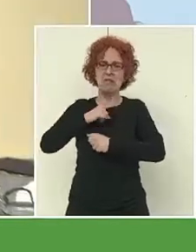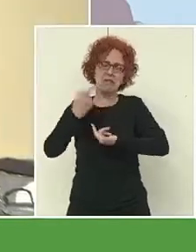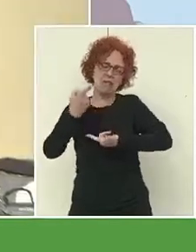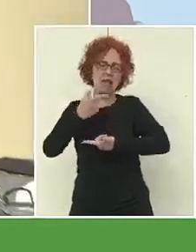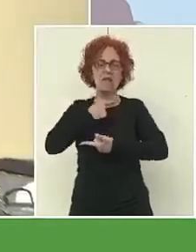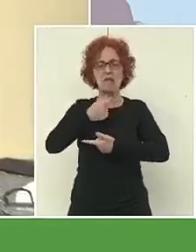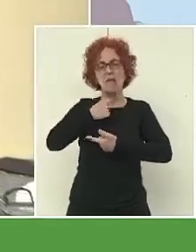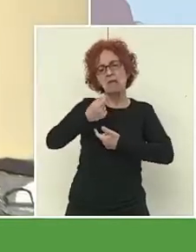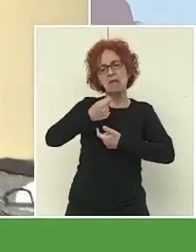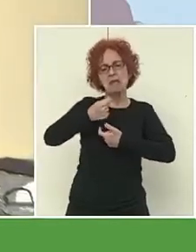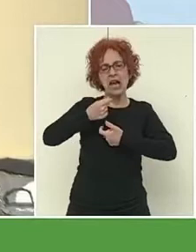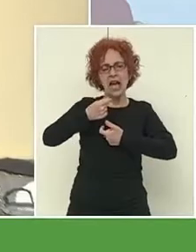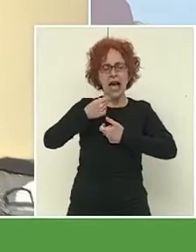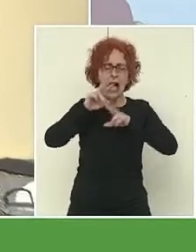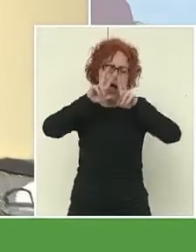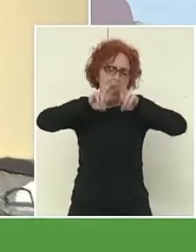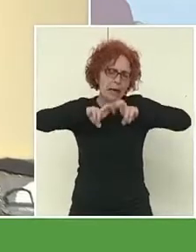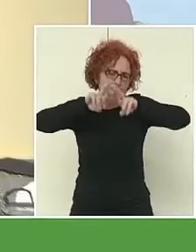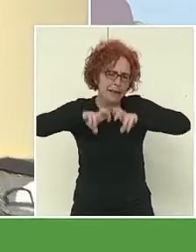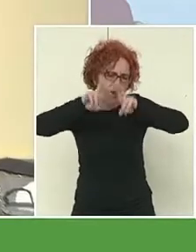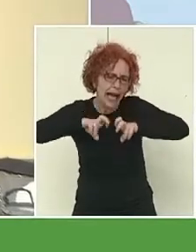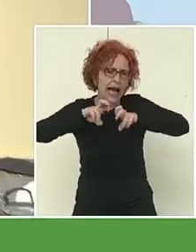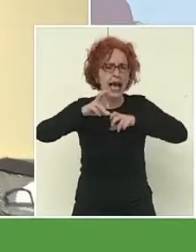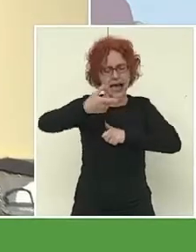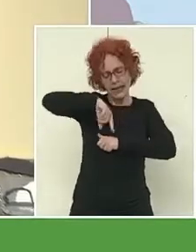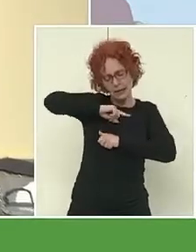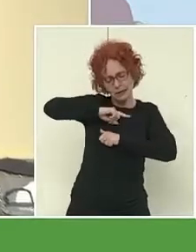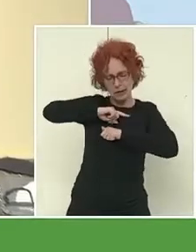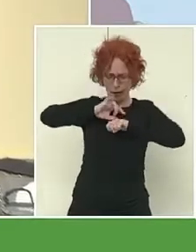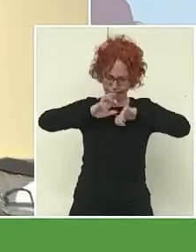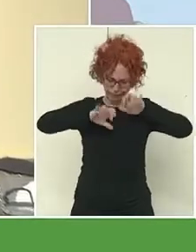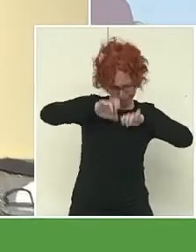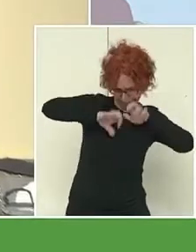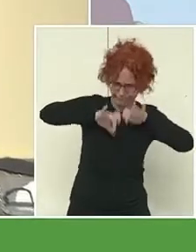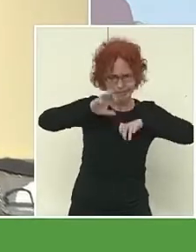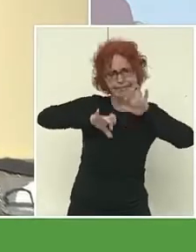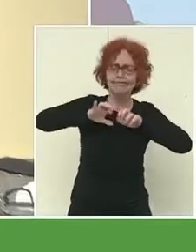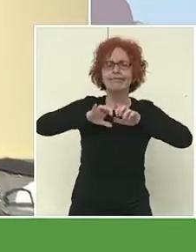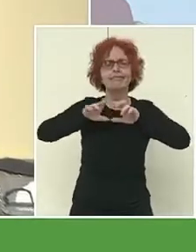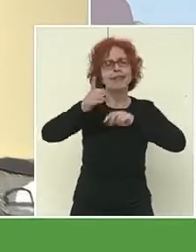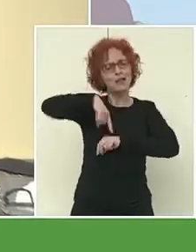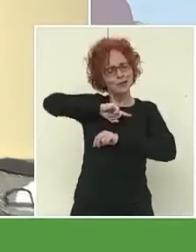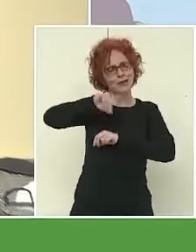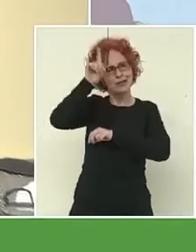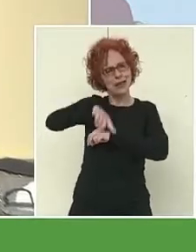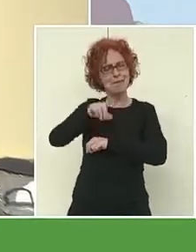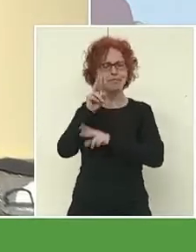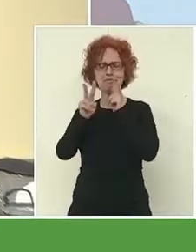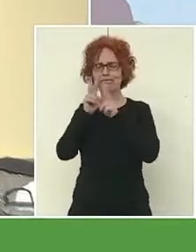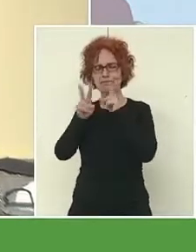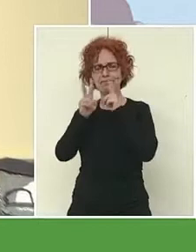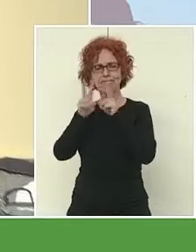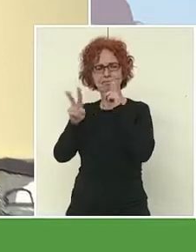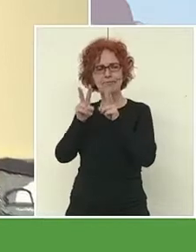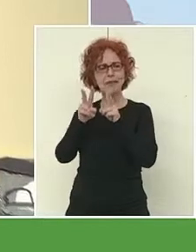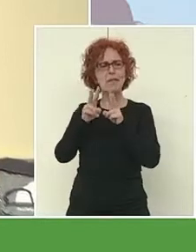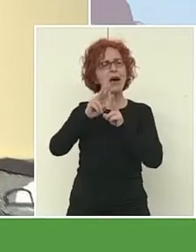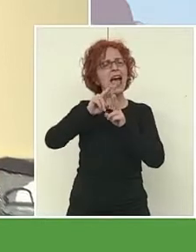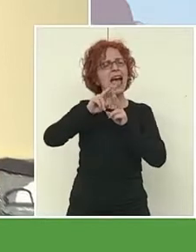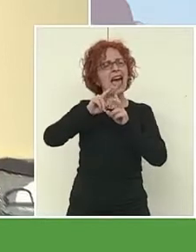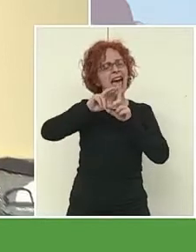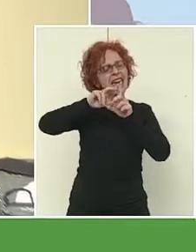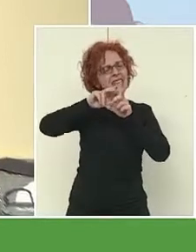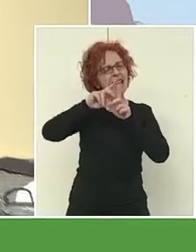¿no? Y que cacharreamos con equipos, pero también las hay. Bueno, hoy tenemos, por lo que vemos en datos,